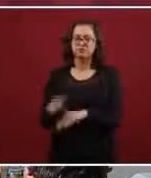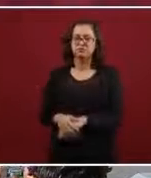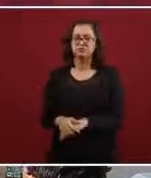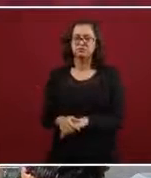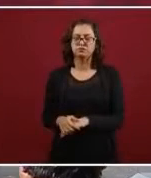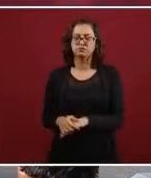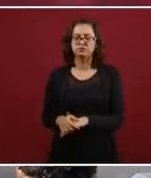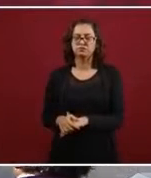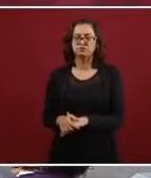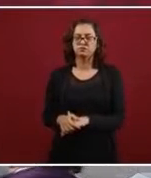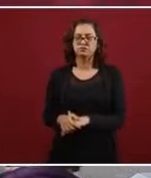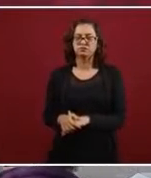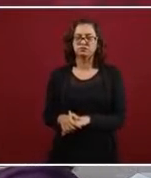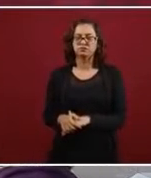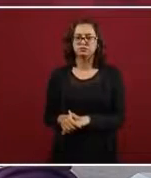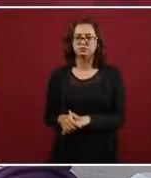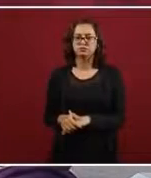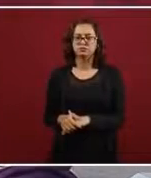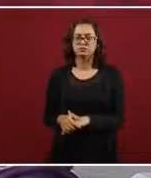Entonces,